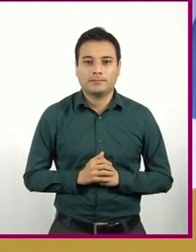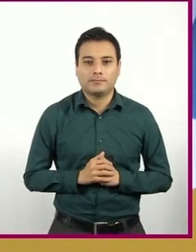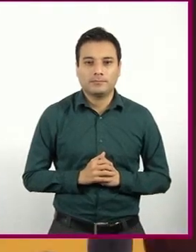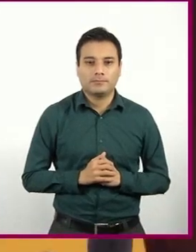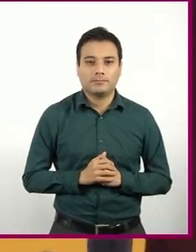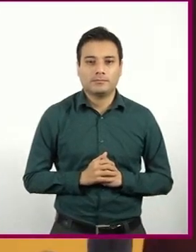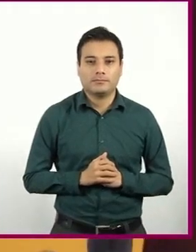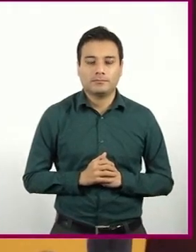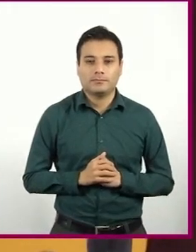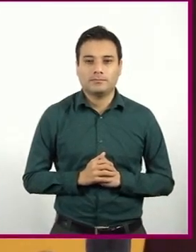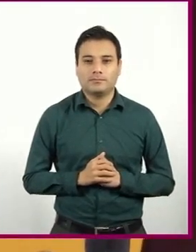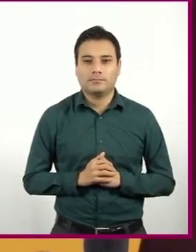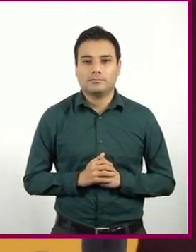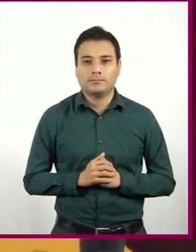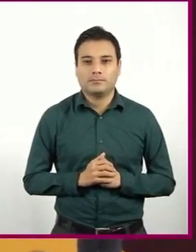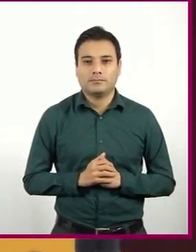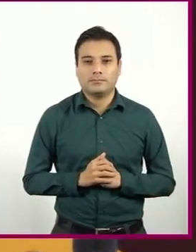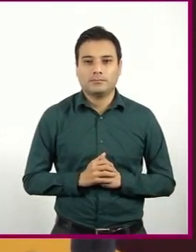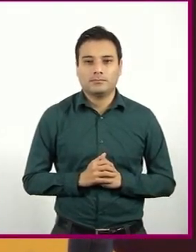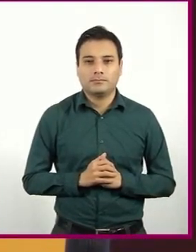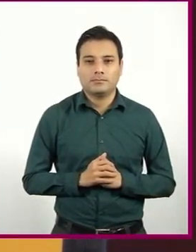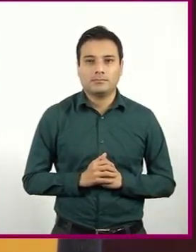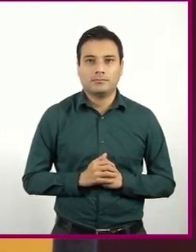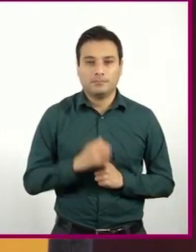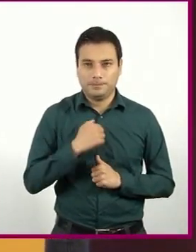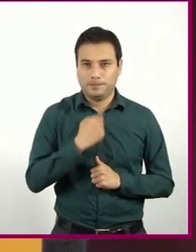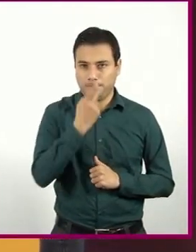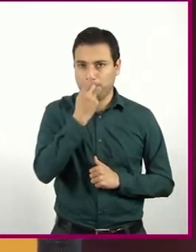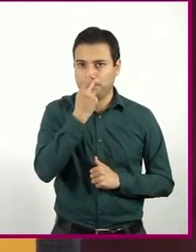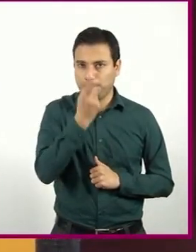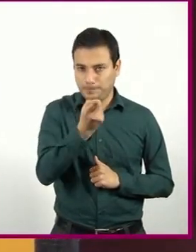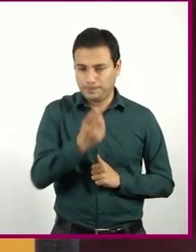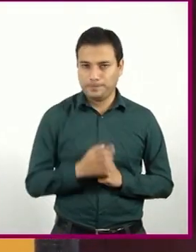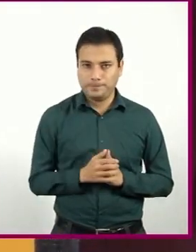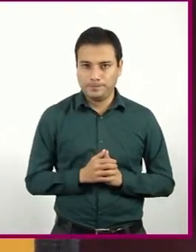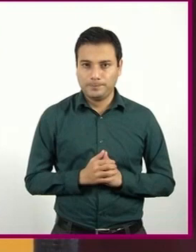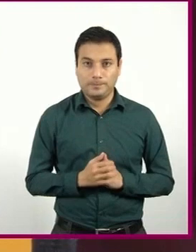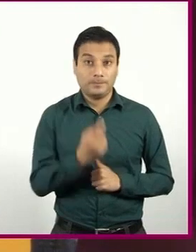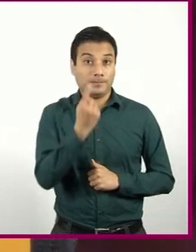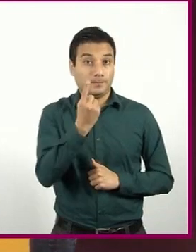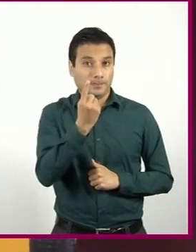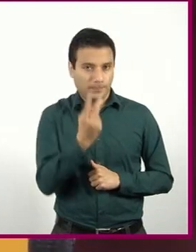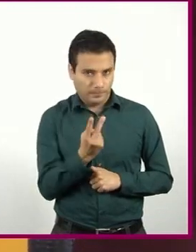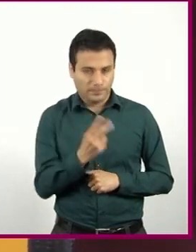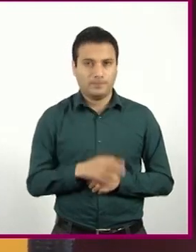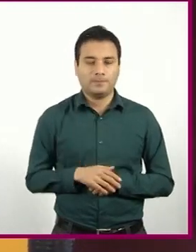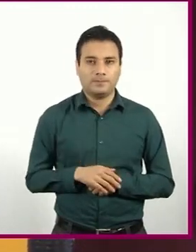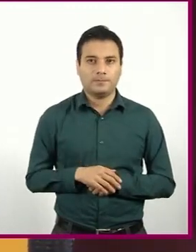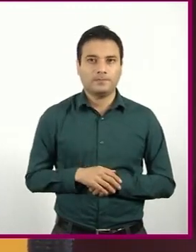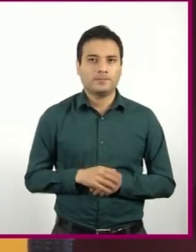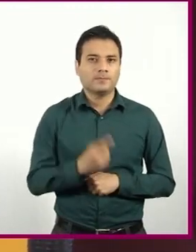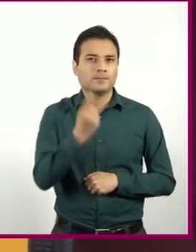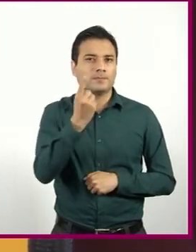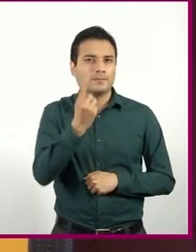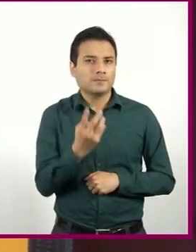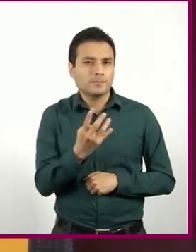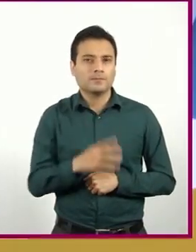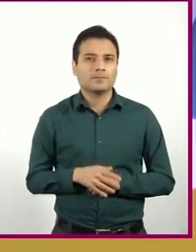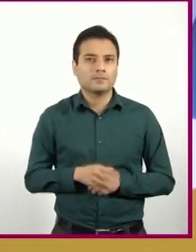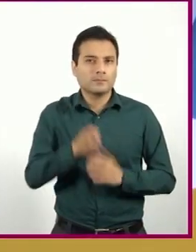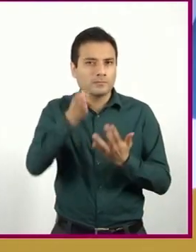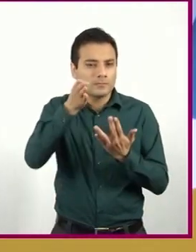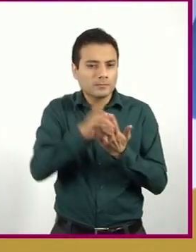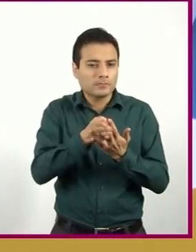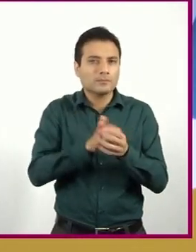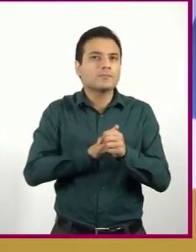Toda esta parte de aquí. Y te pedí un cuarto. Es esto que está aquí. Entonces, desde este punto